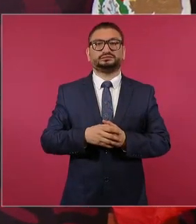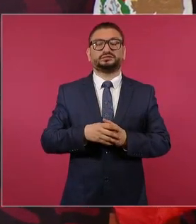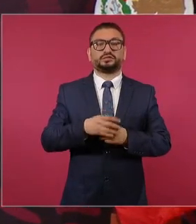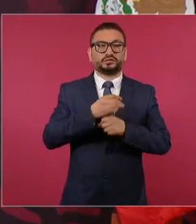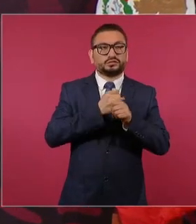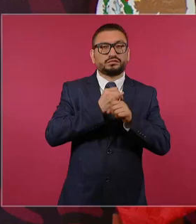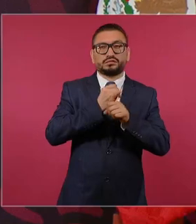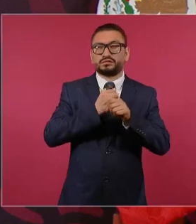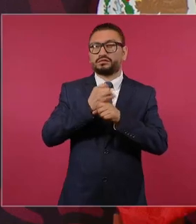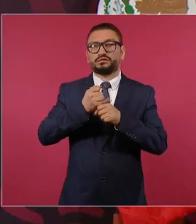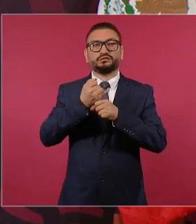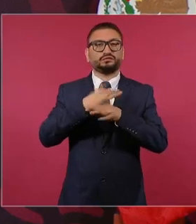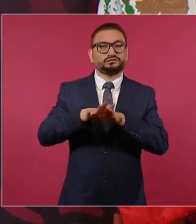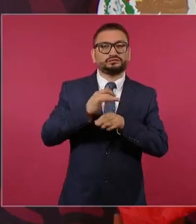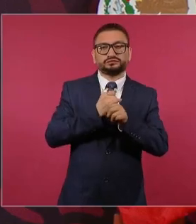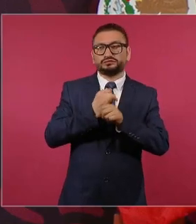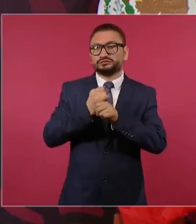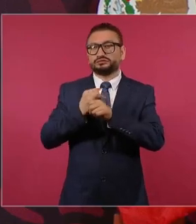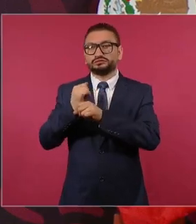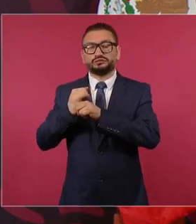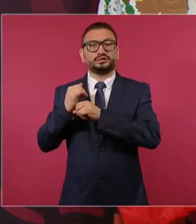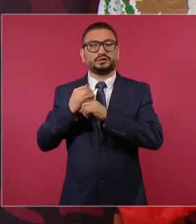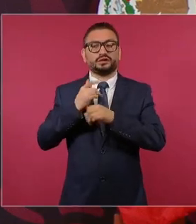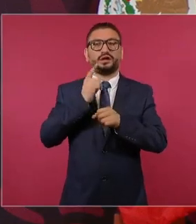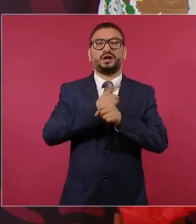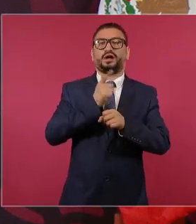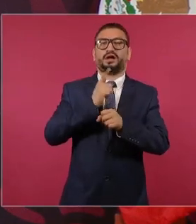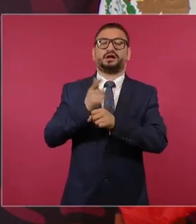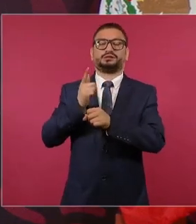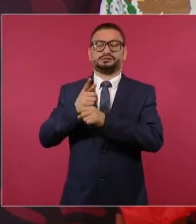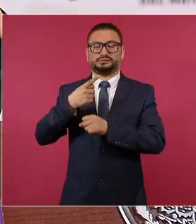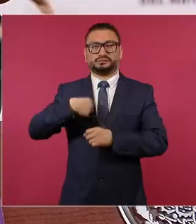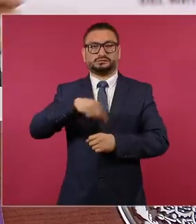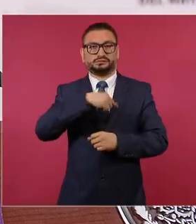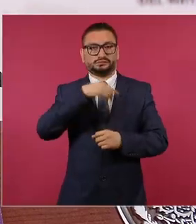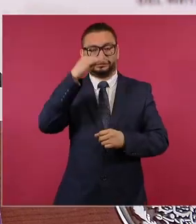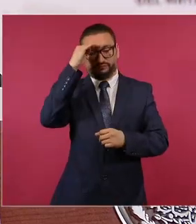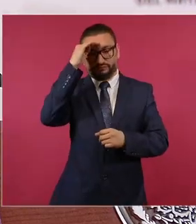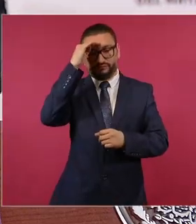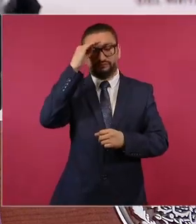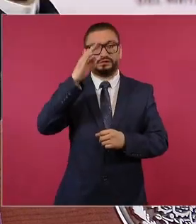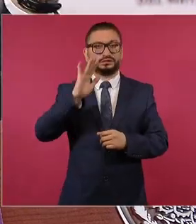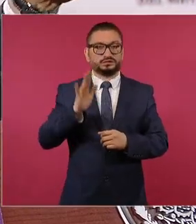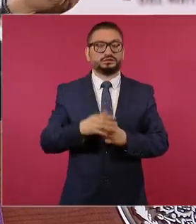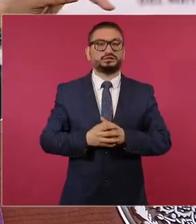informándonos, ¿no?, en las redes, pensamos que